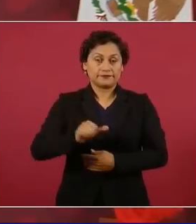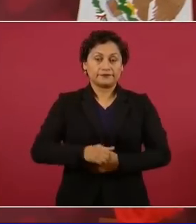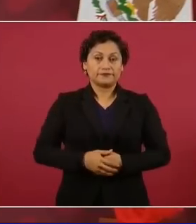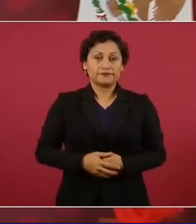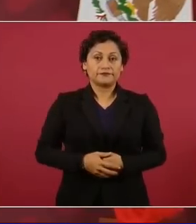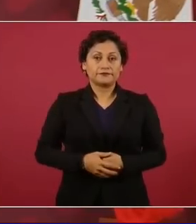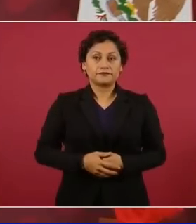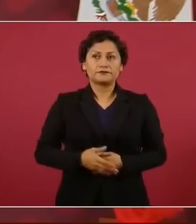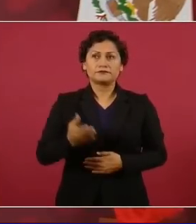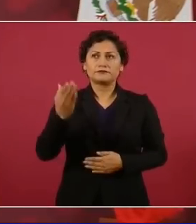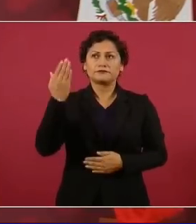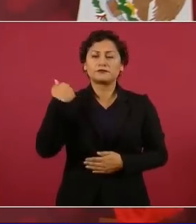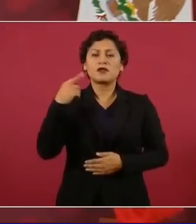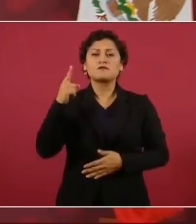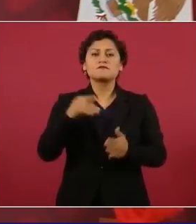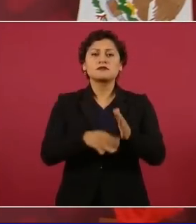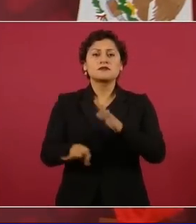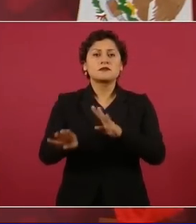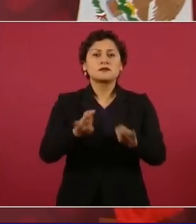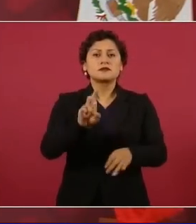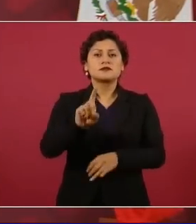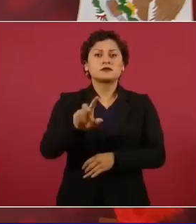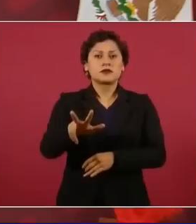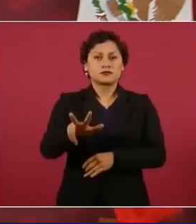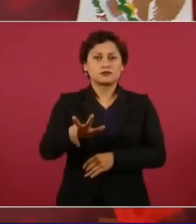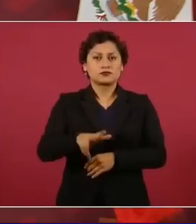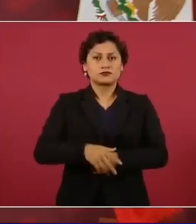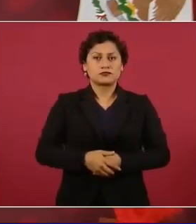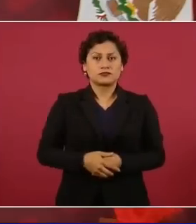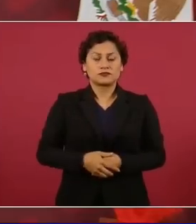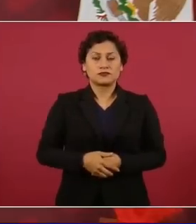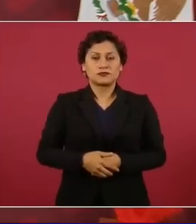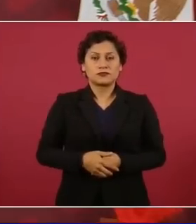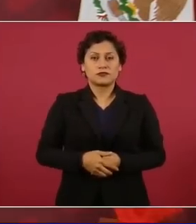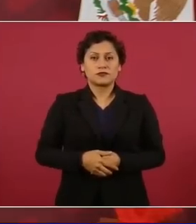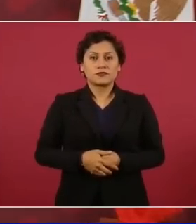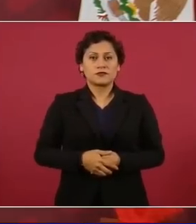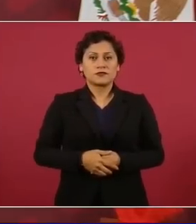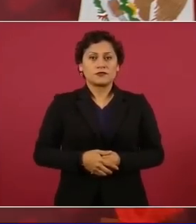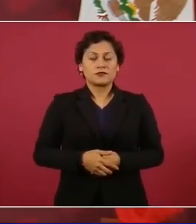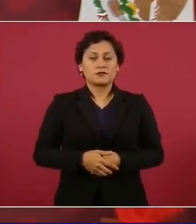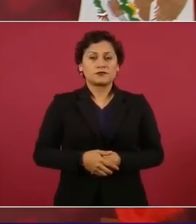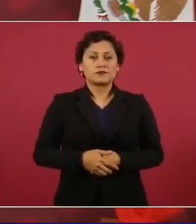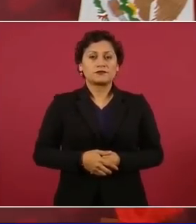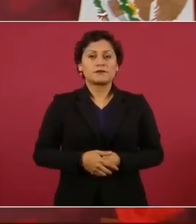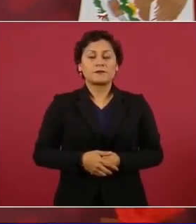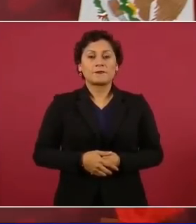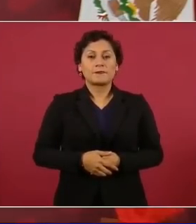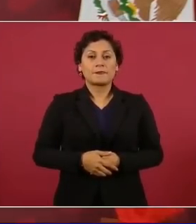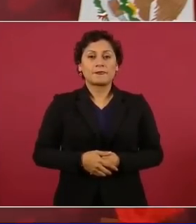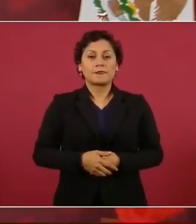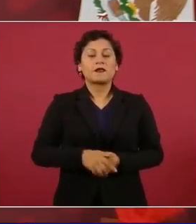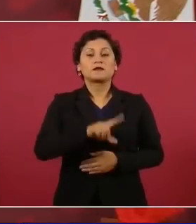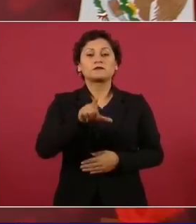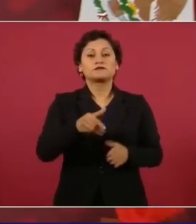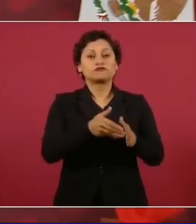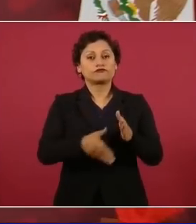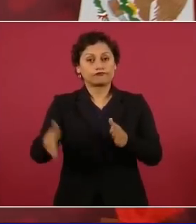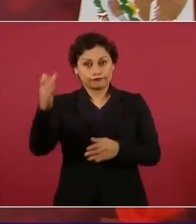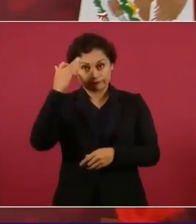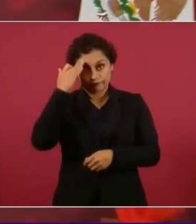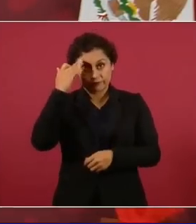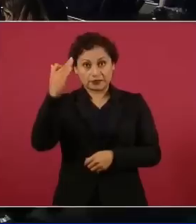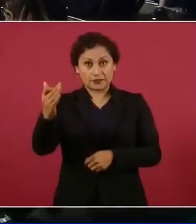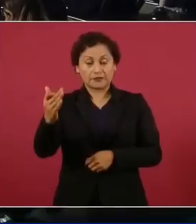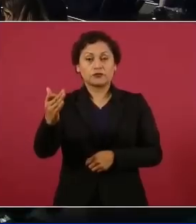en el 38. Pasa el tiempo y se llega a una negociación en la época